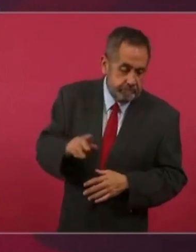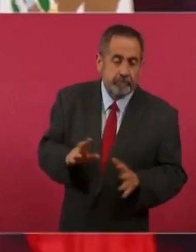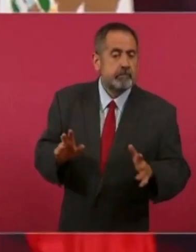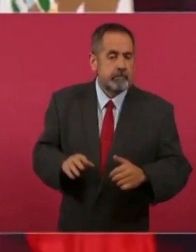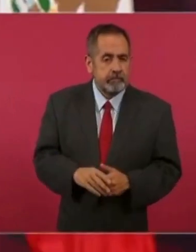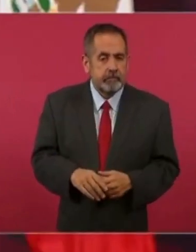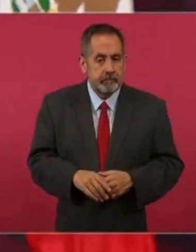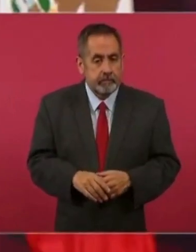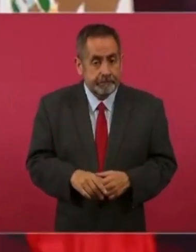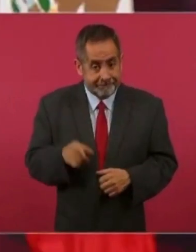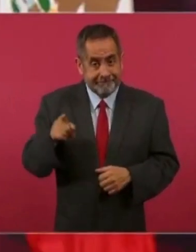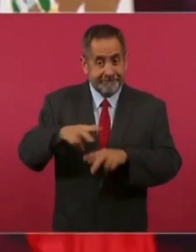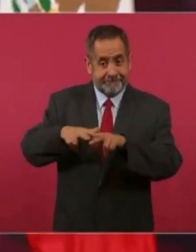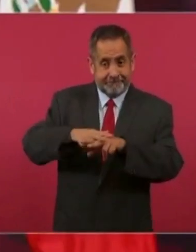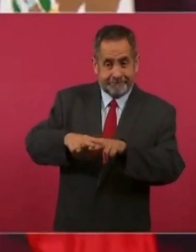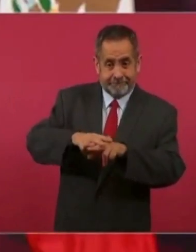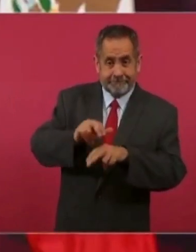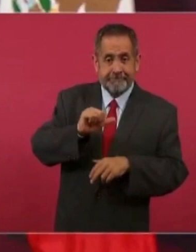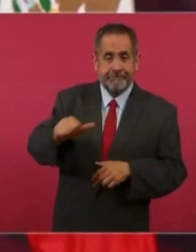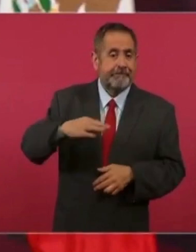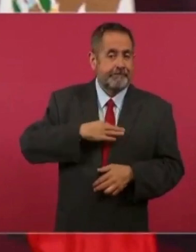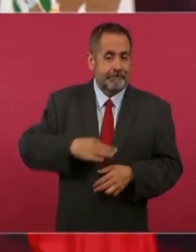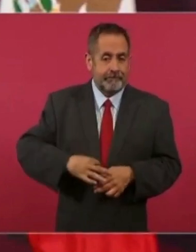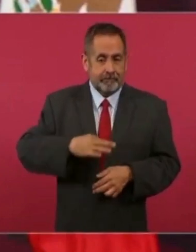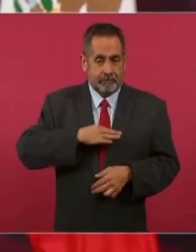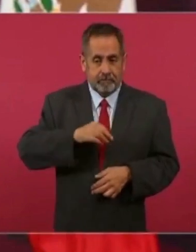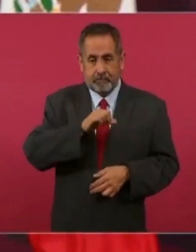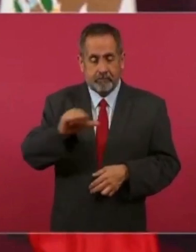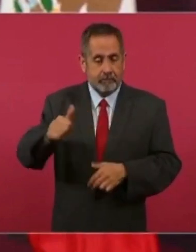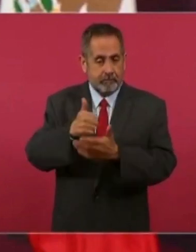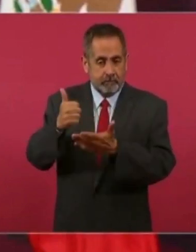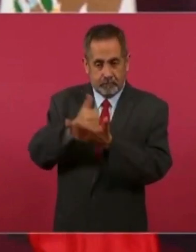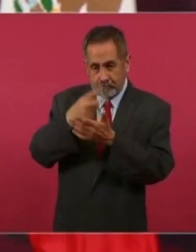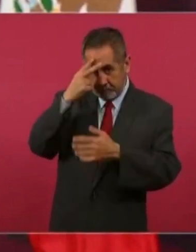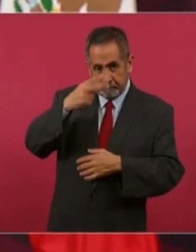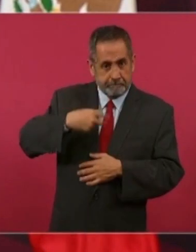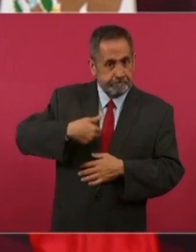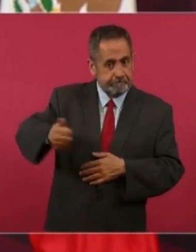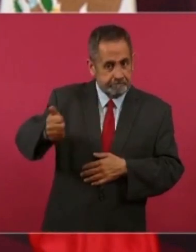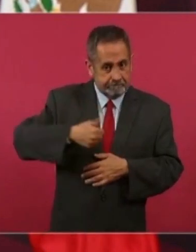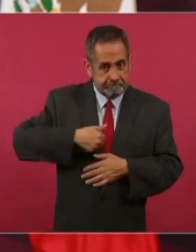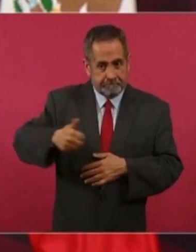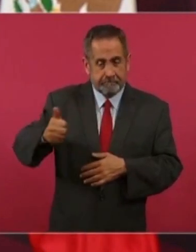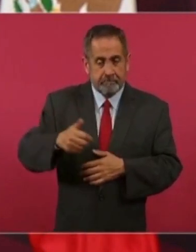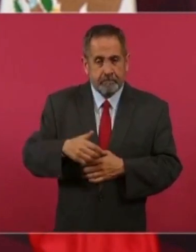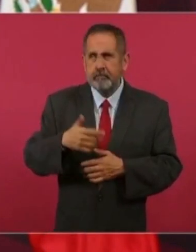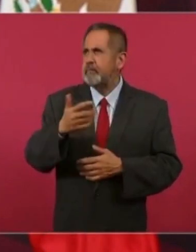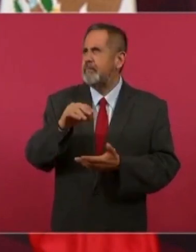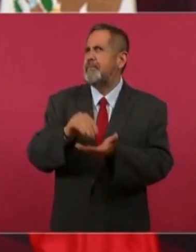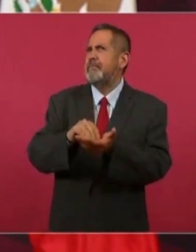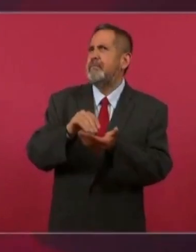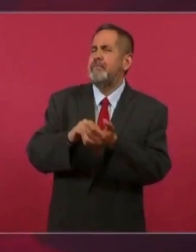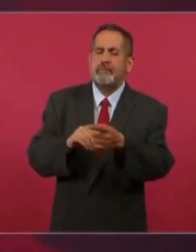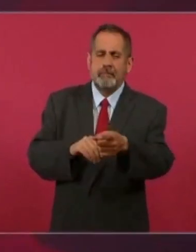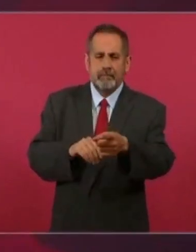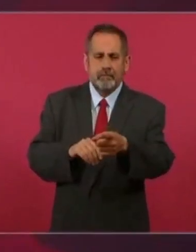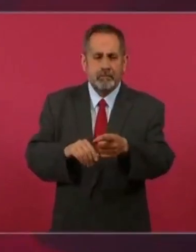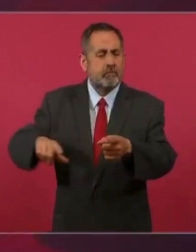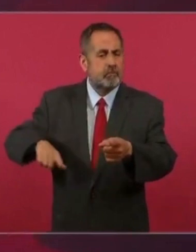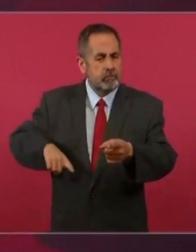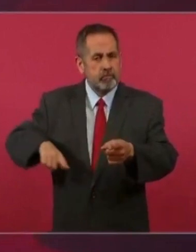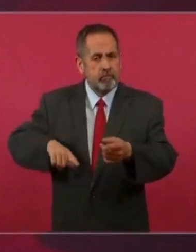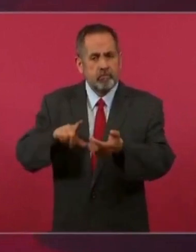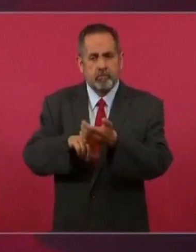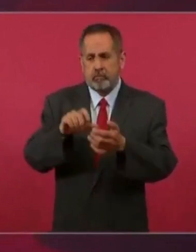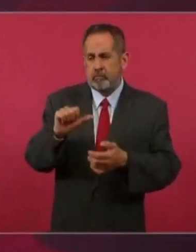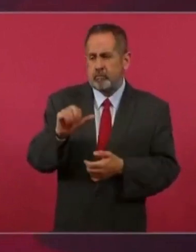Entonces, ese tren de Toluca a la Ciudad de México, incluso todavía en el gobierno de